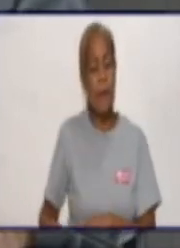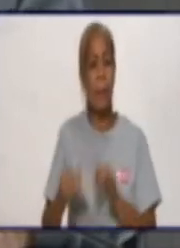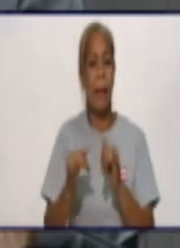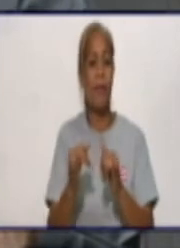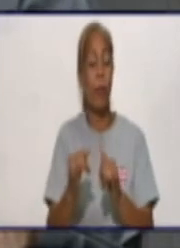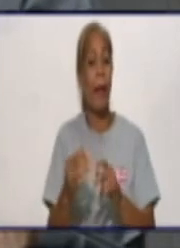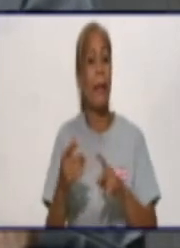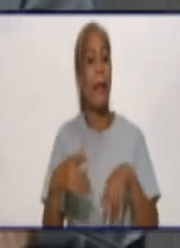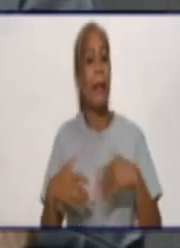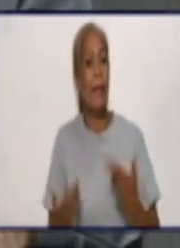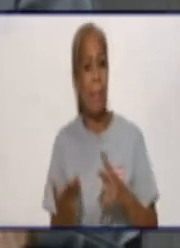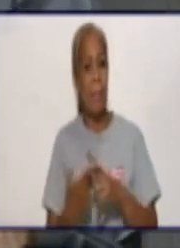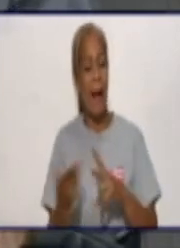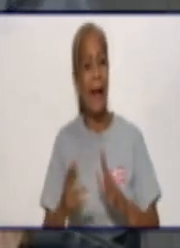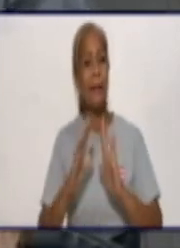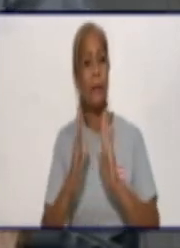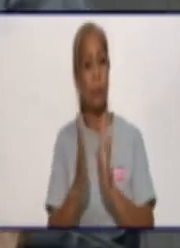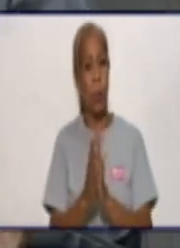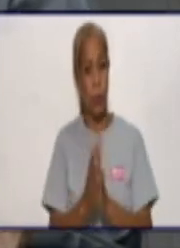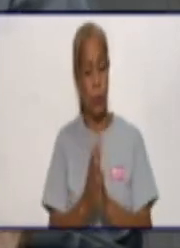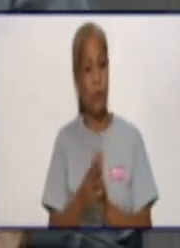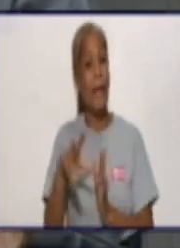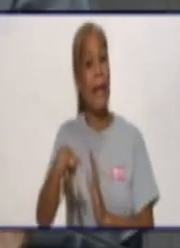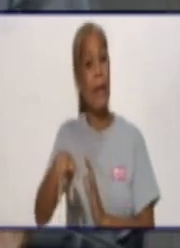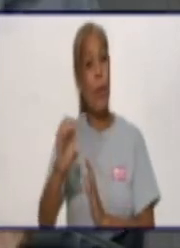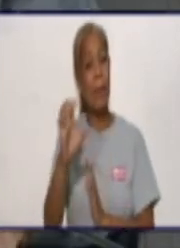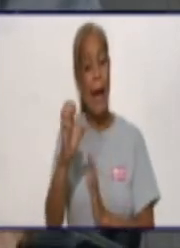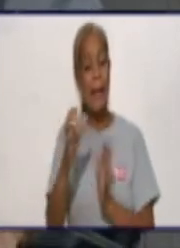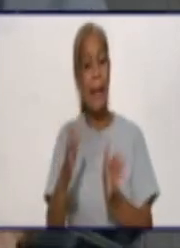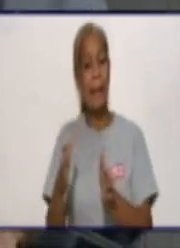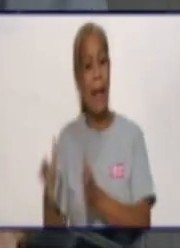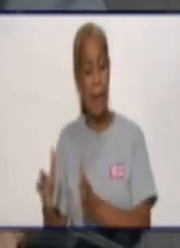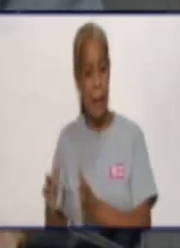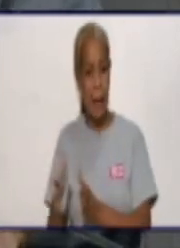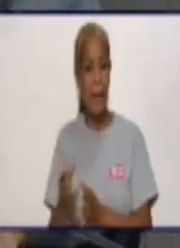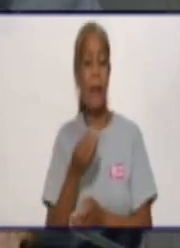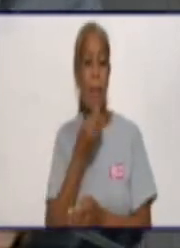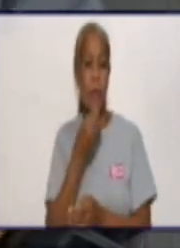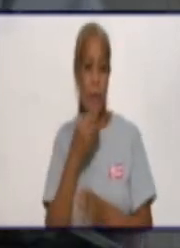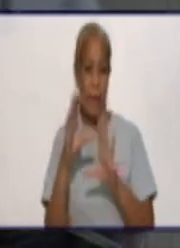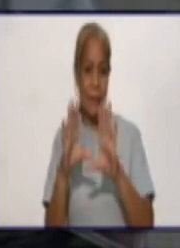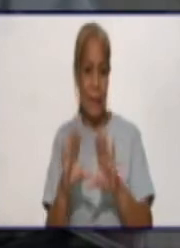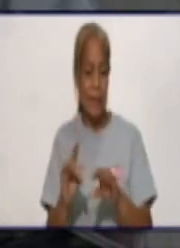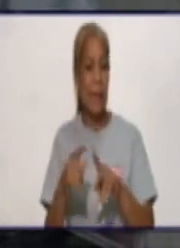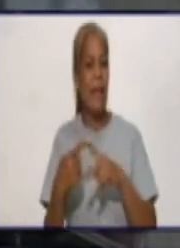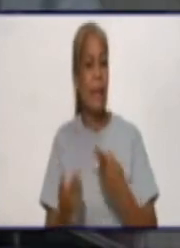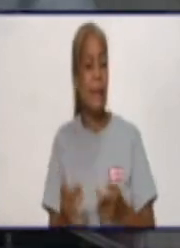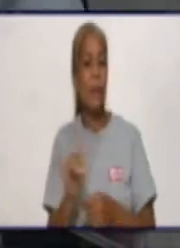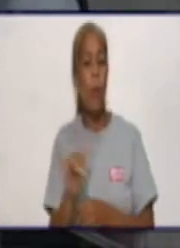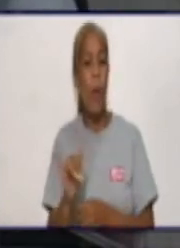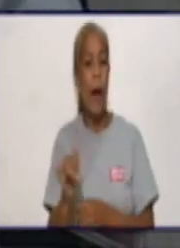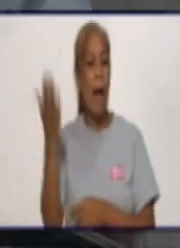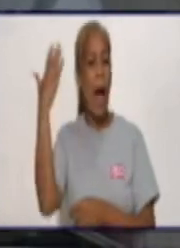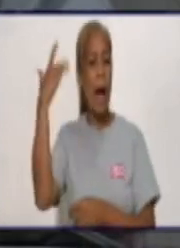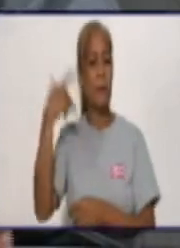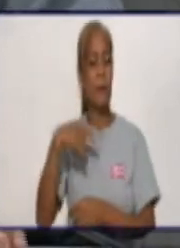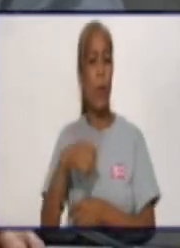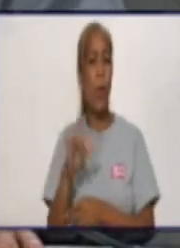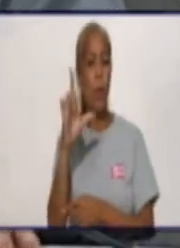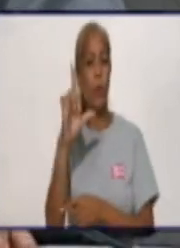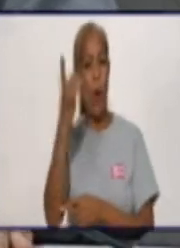todos yo creo que en la nueva etapa que pudiéramos decir es cuando antes nosotros cogíamos murió agosto y cuando